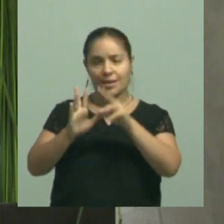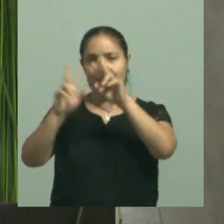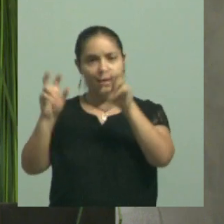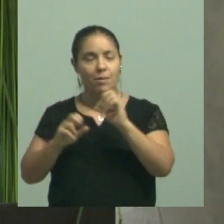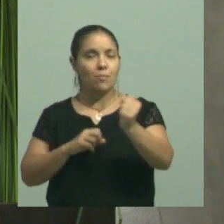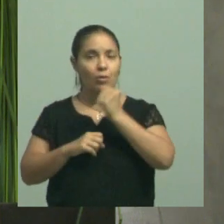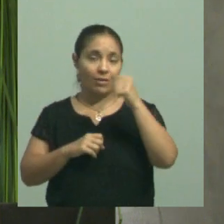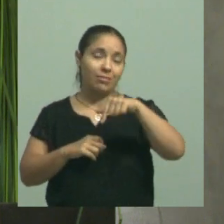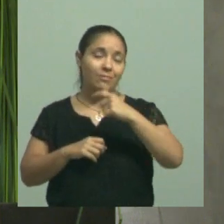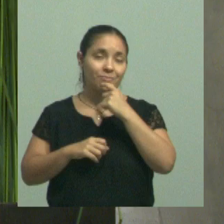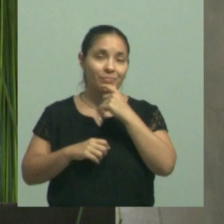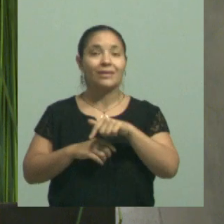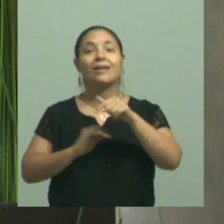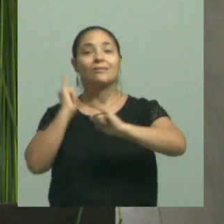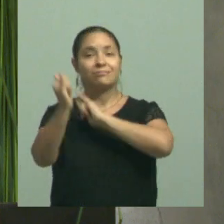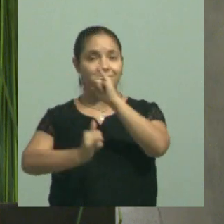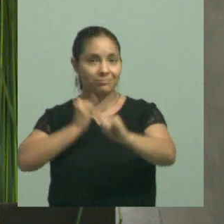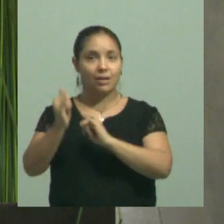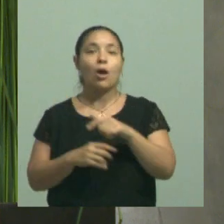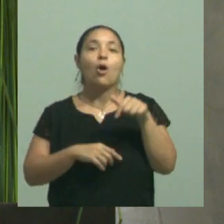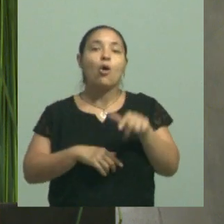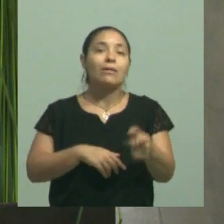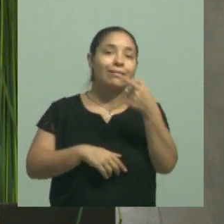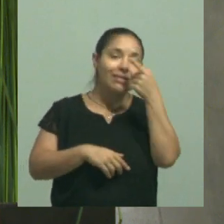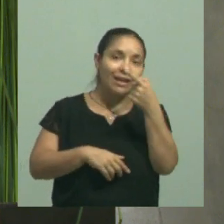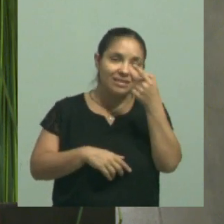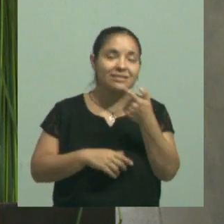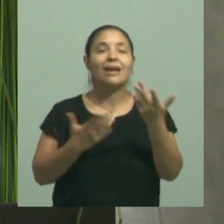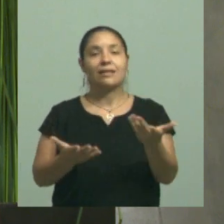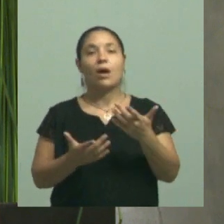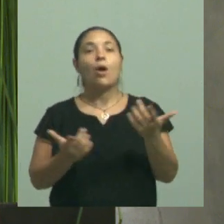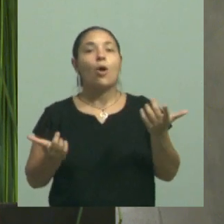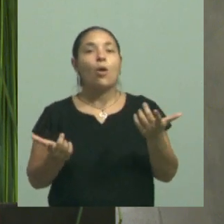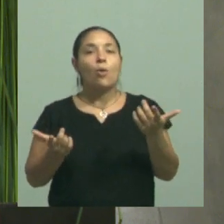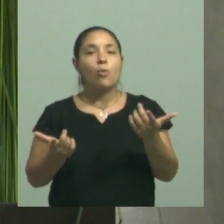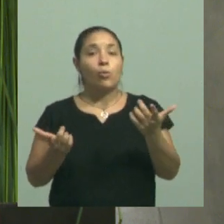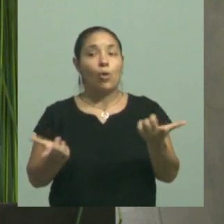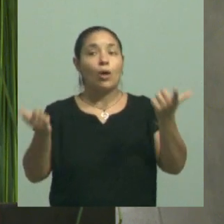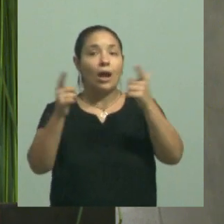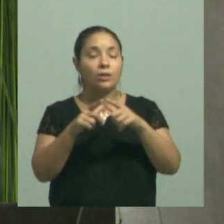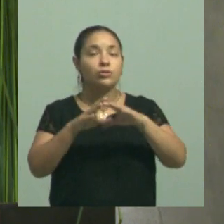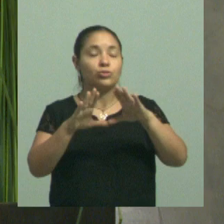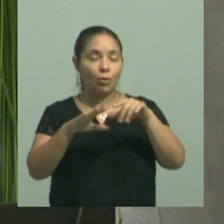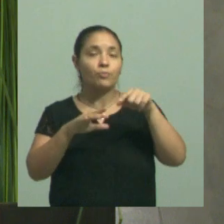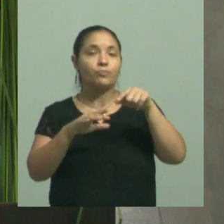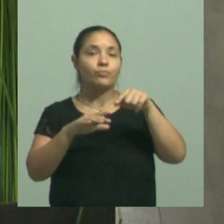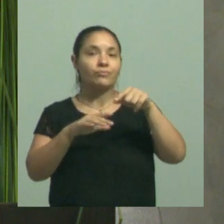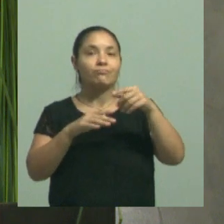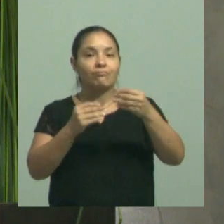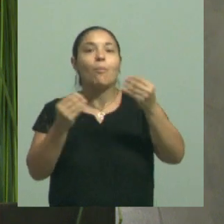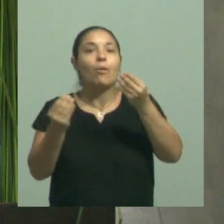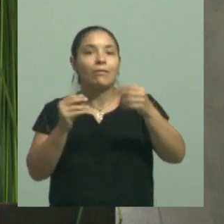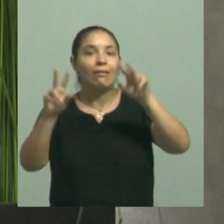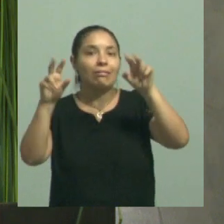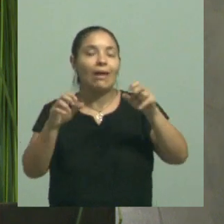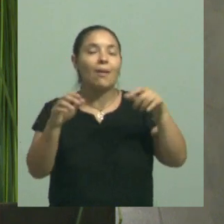hablando. Y ahora nos vamos a meter con una agenda muy interesante que ha tenido la Universidad Nacional de Cuyo en el marco del 8M, del Día Internacional